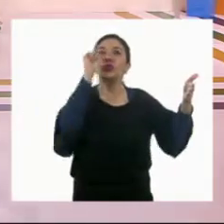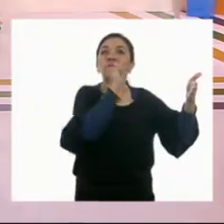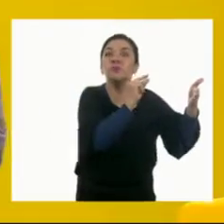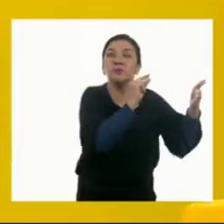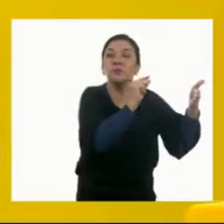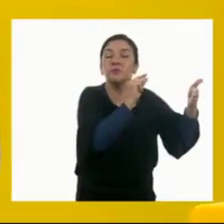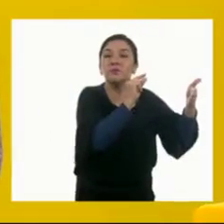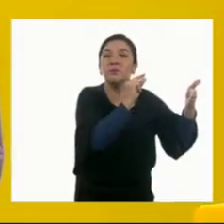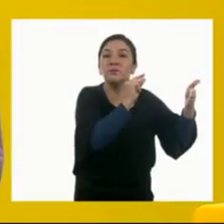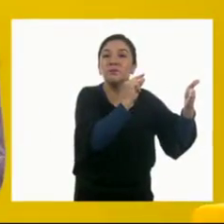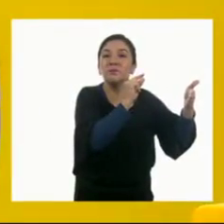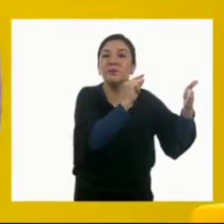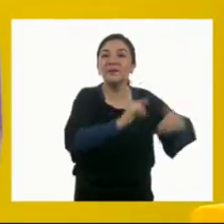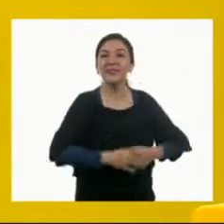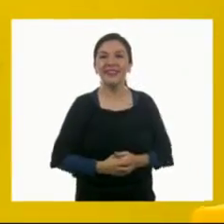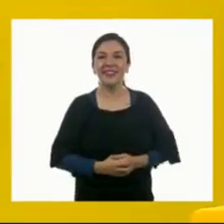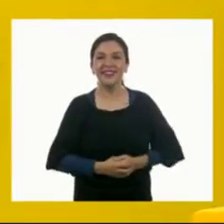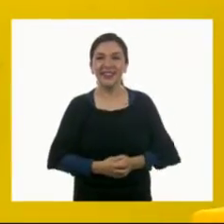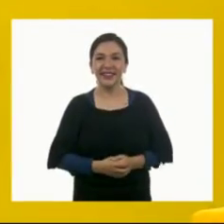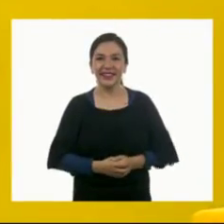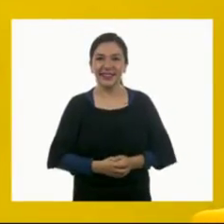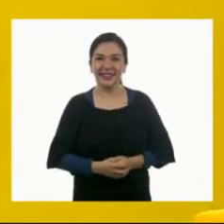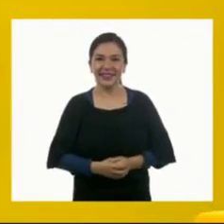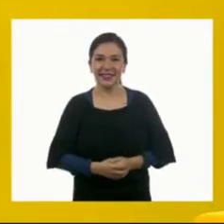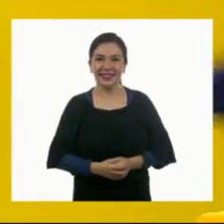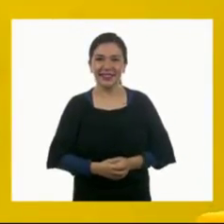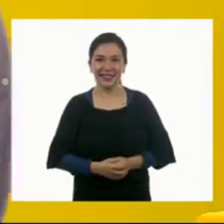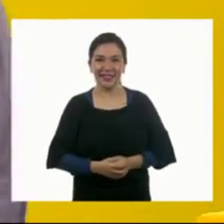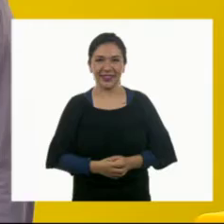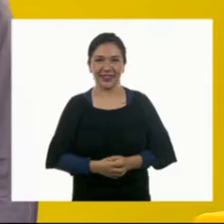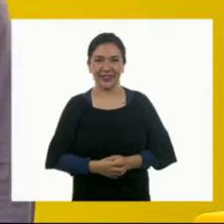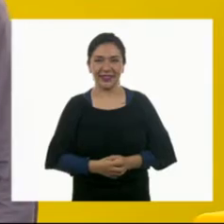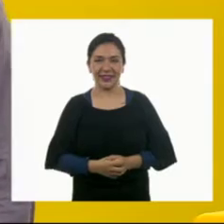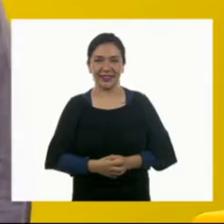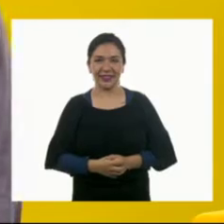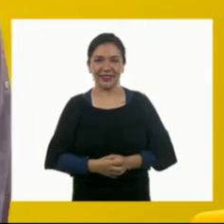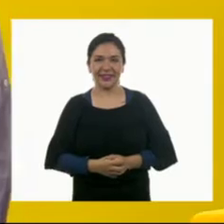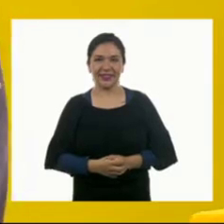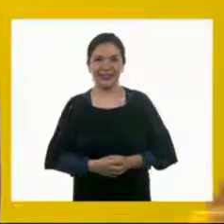parada en la... En la... En la...